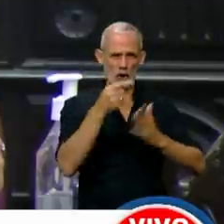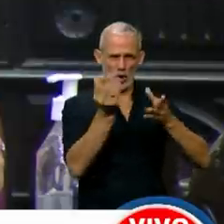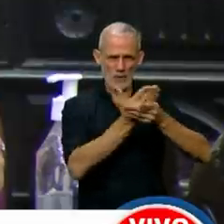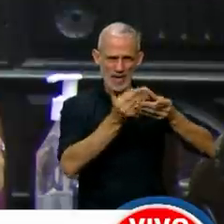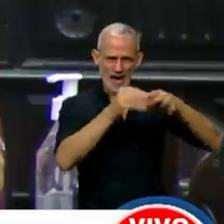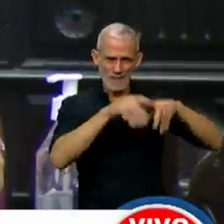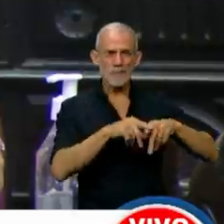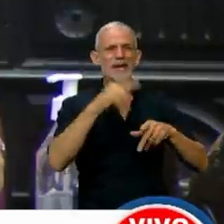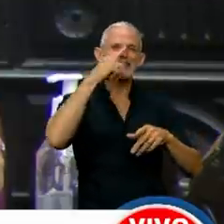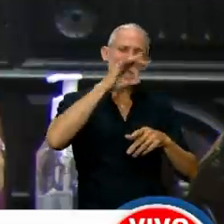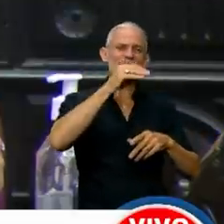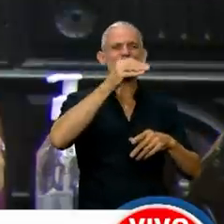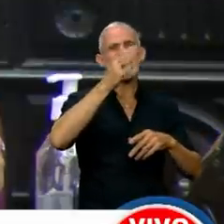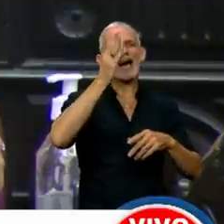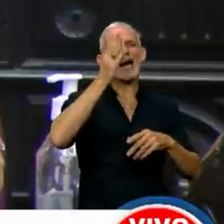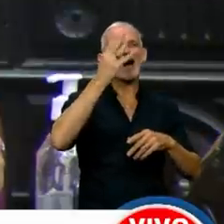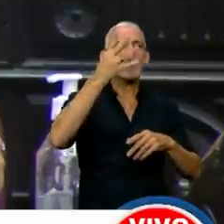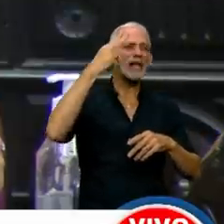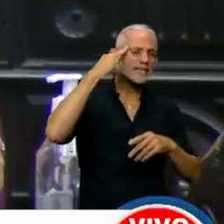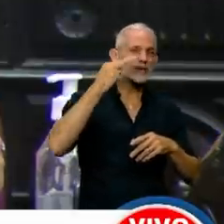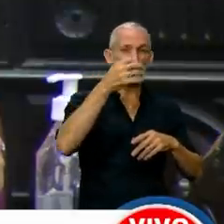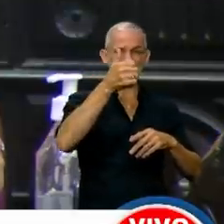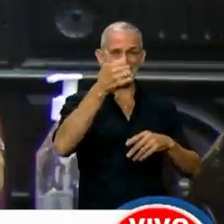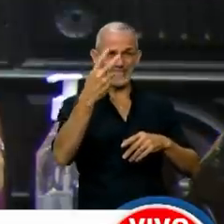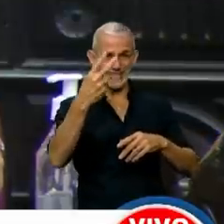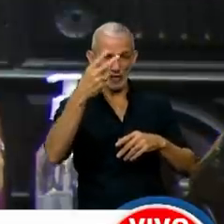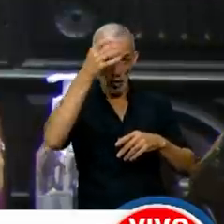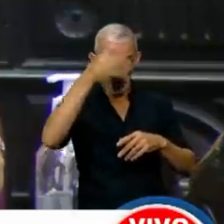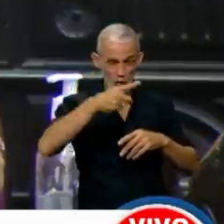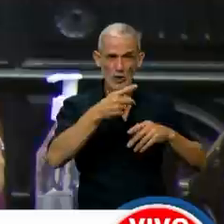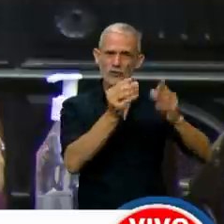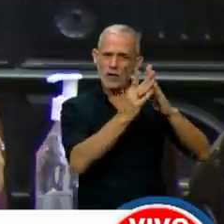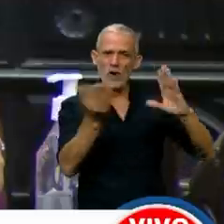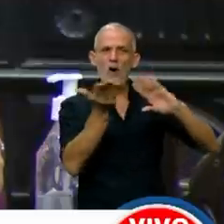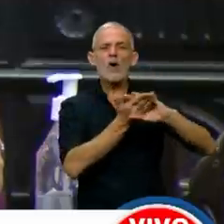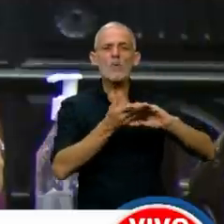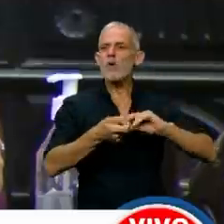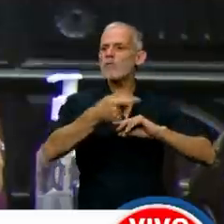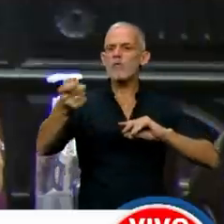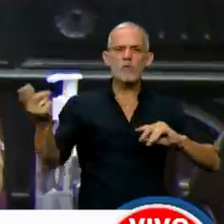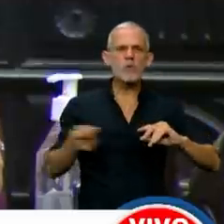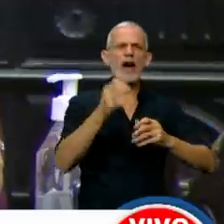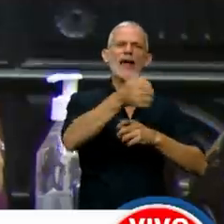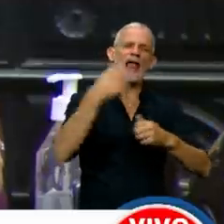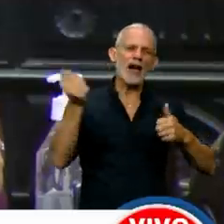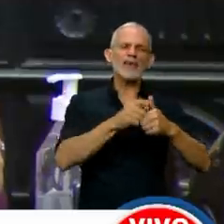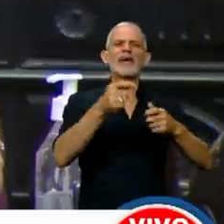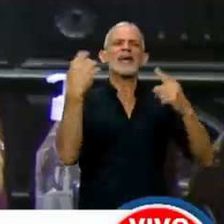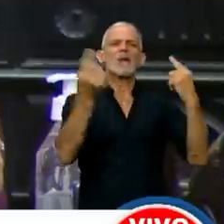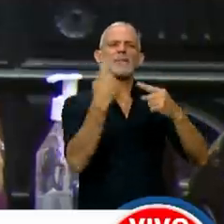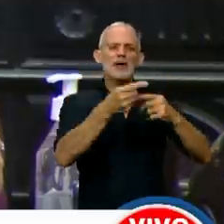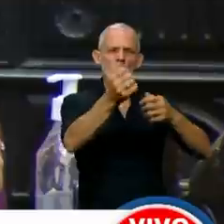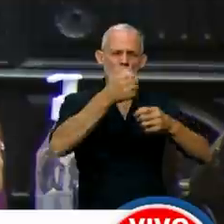el 70 49 62 12 donde se licita heladeras microondas